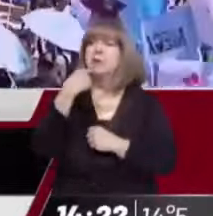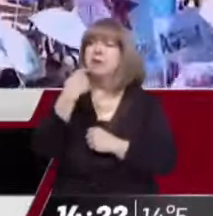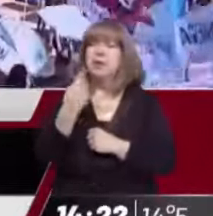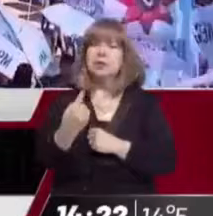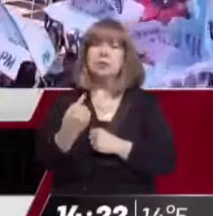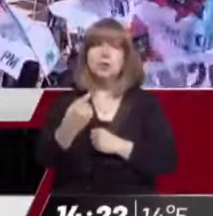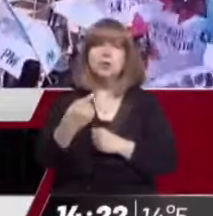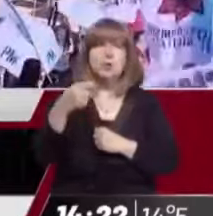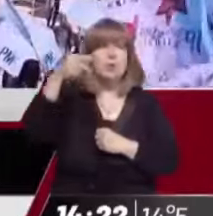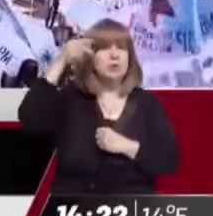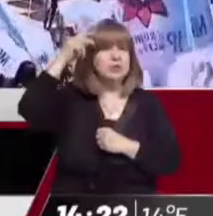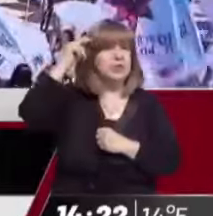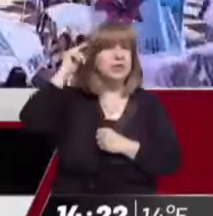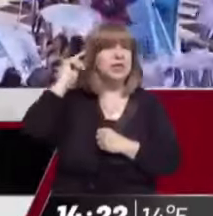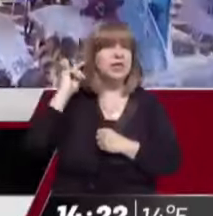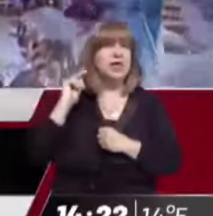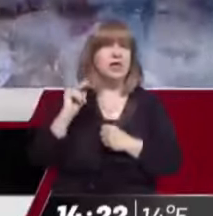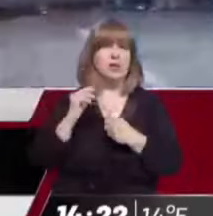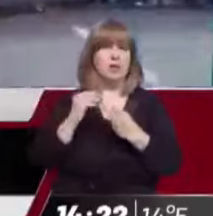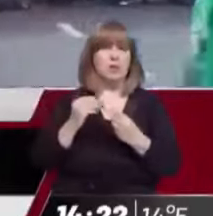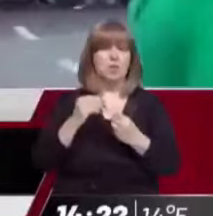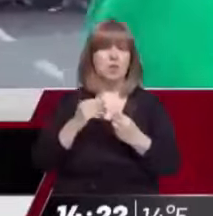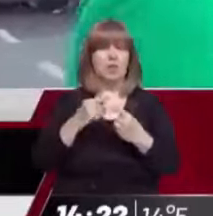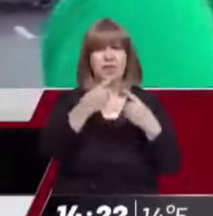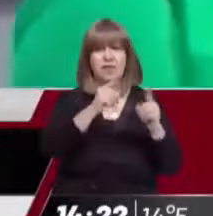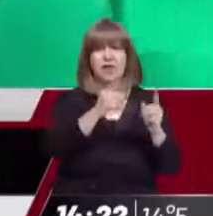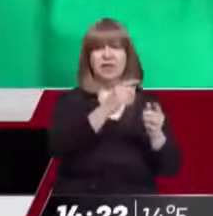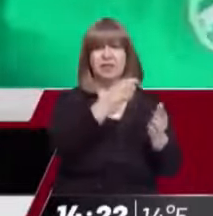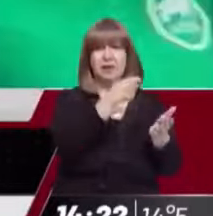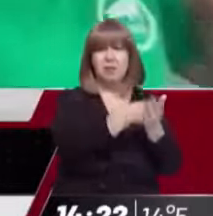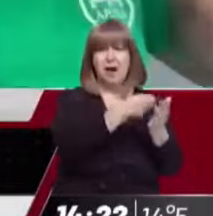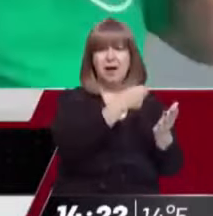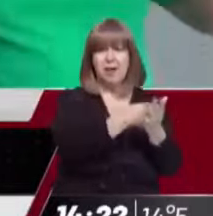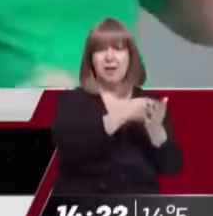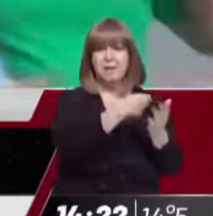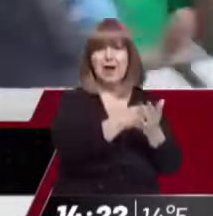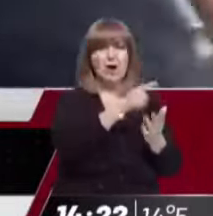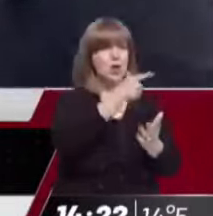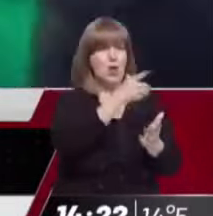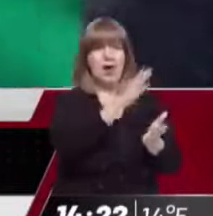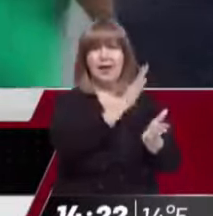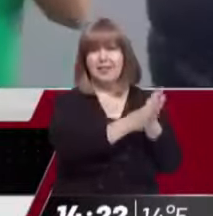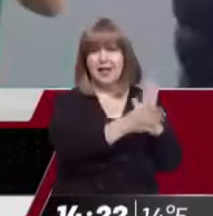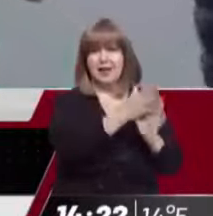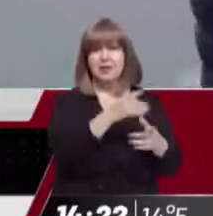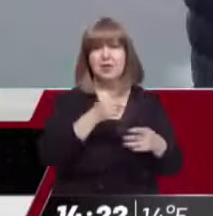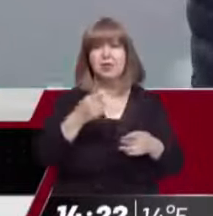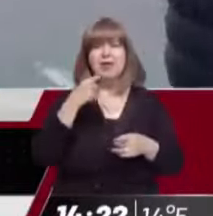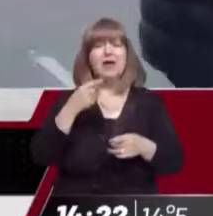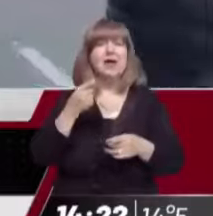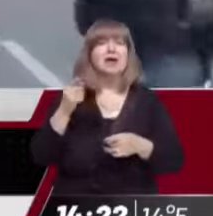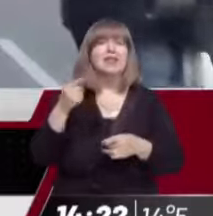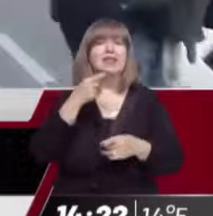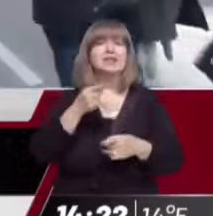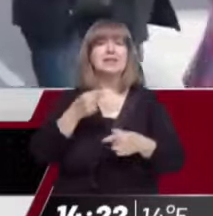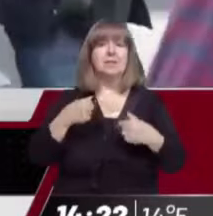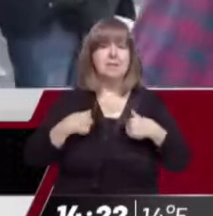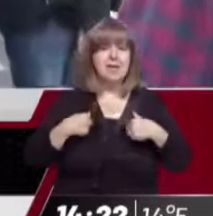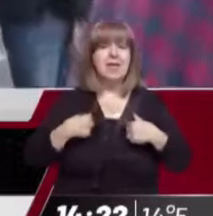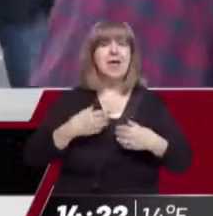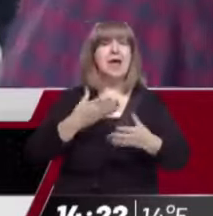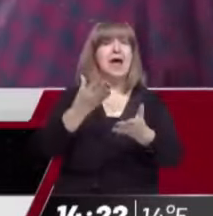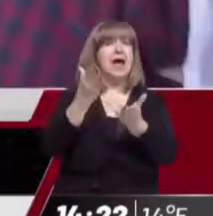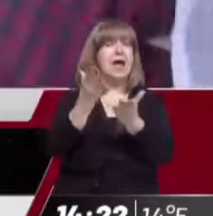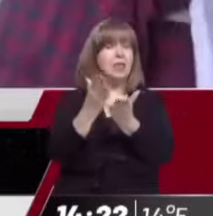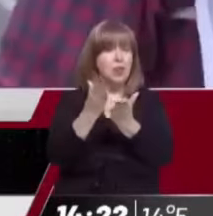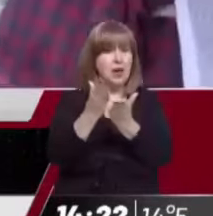¿qué opinas? ¿Cómo lo ves? A ver, en relación a que la educación es un derecho, lo encuentro bien. Encuentro bien que